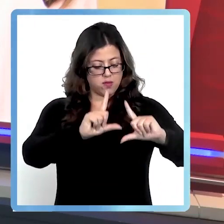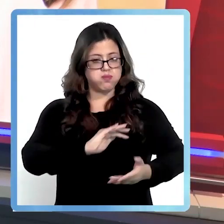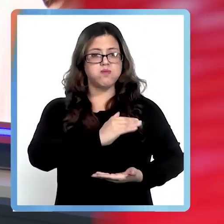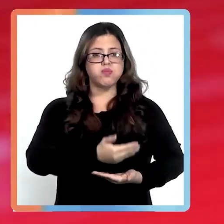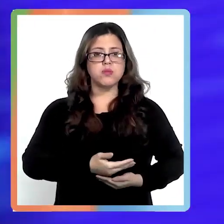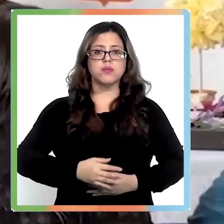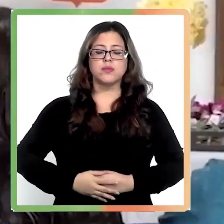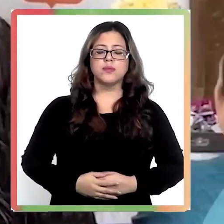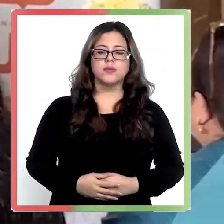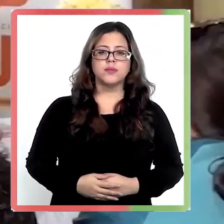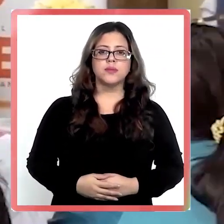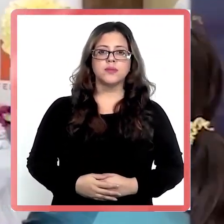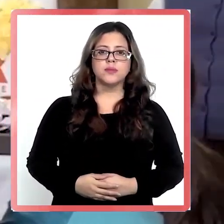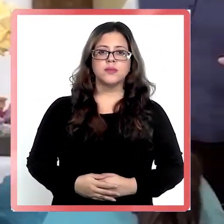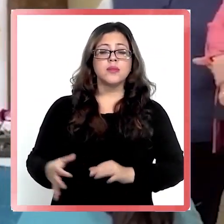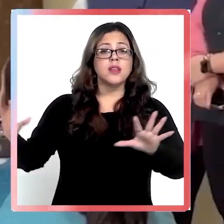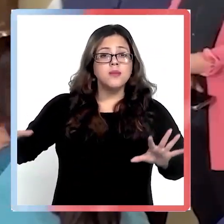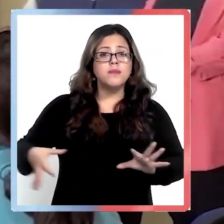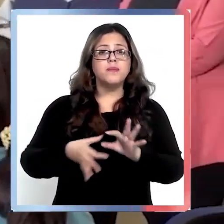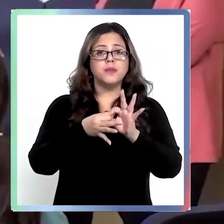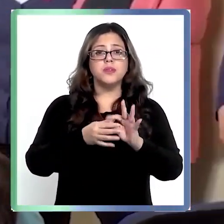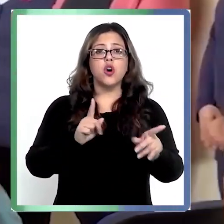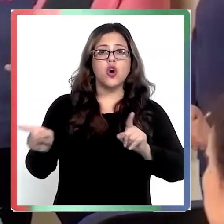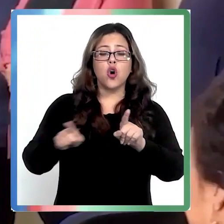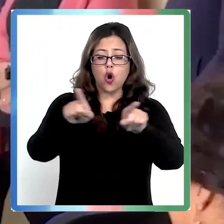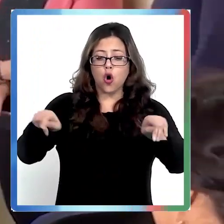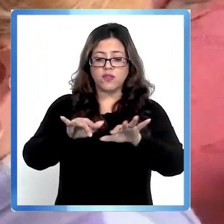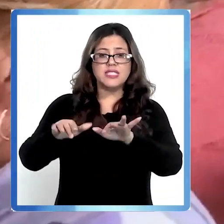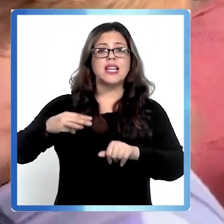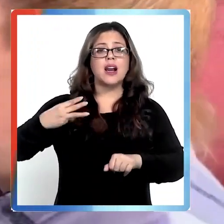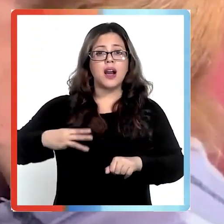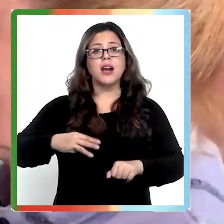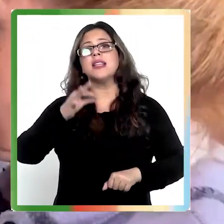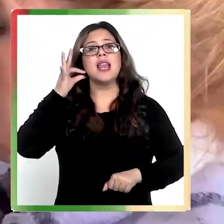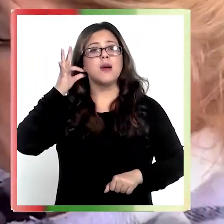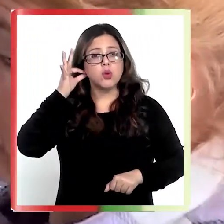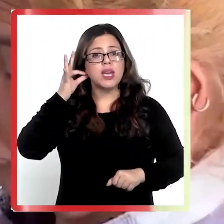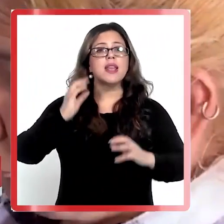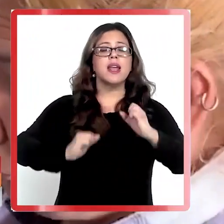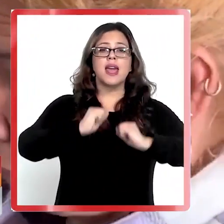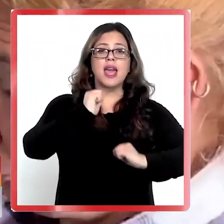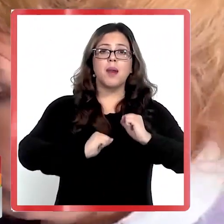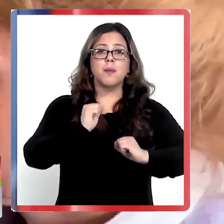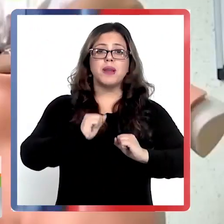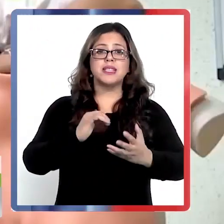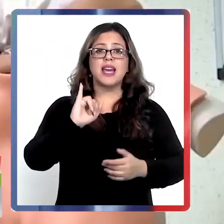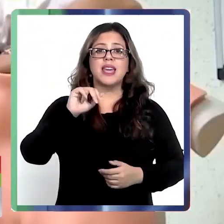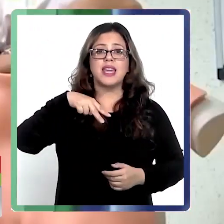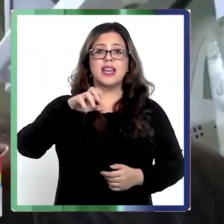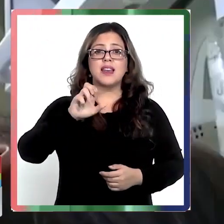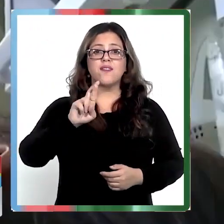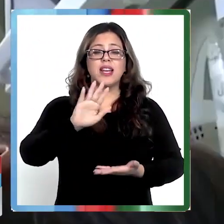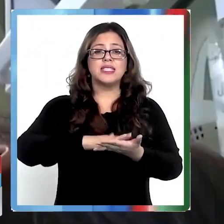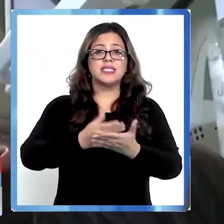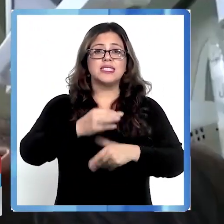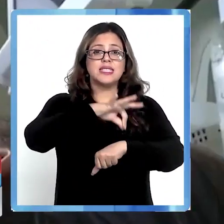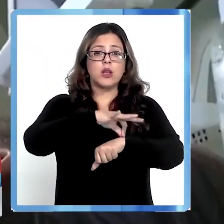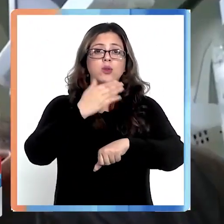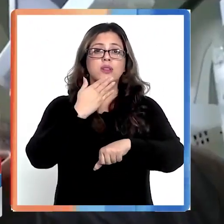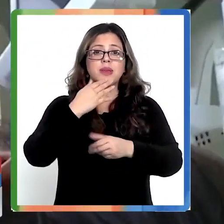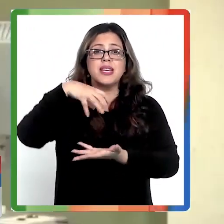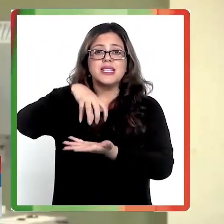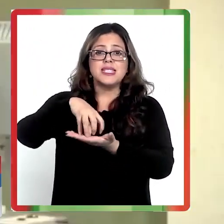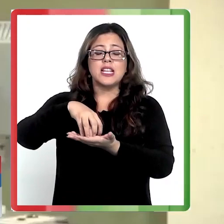informa. Gracias a un vínculo gestionado por la Oficina Municipal de la Mujer con la empresa Inversalud y el Centro